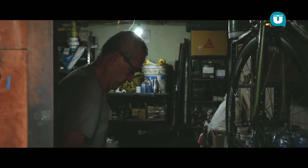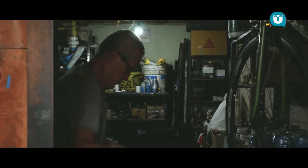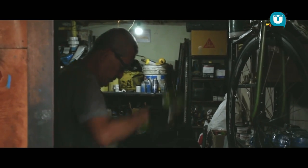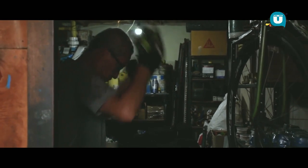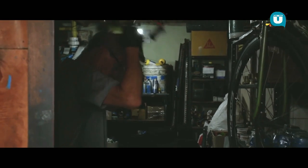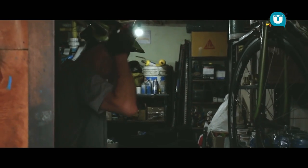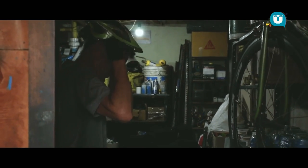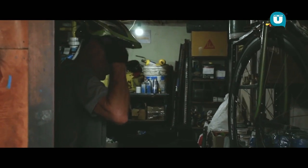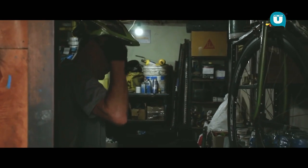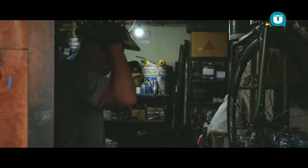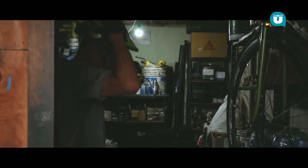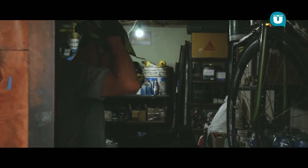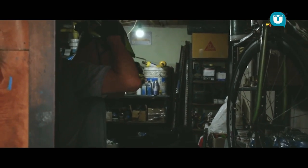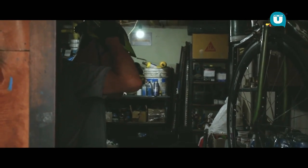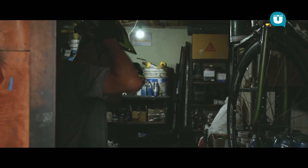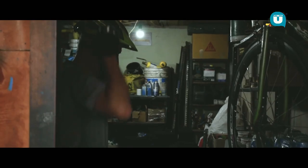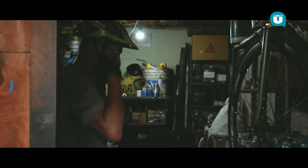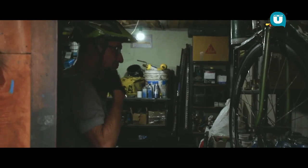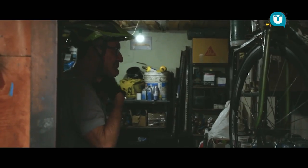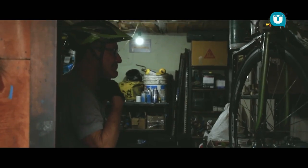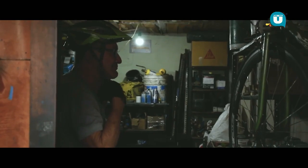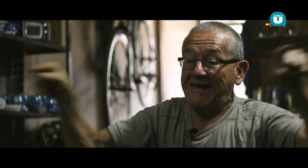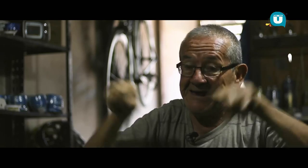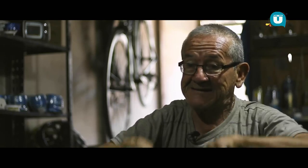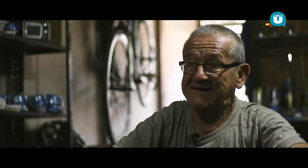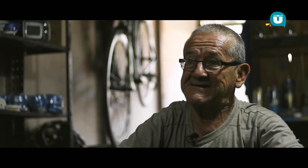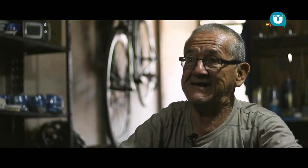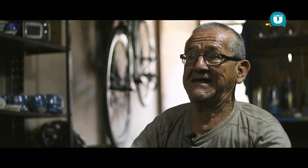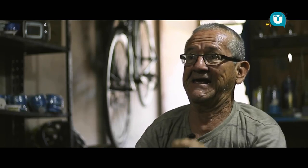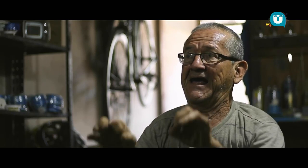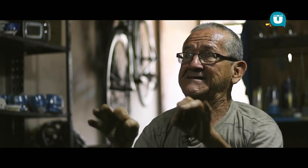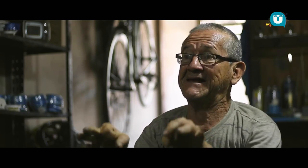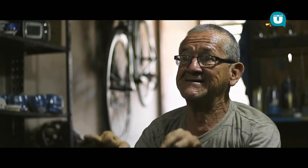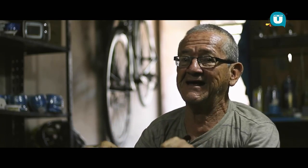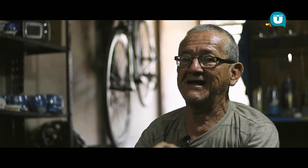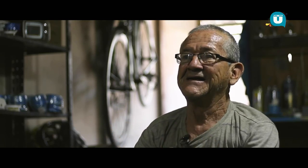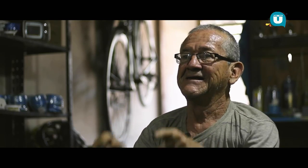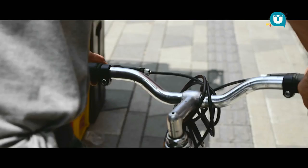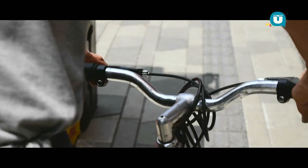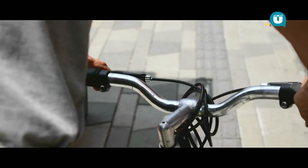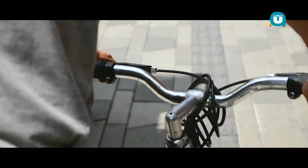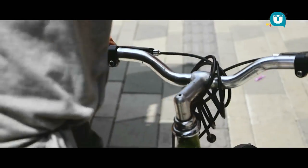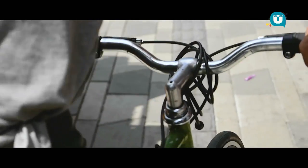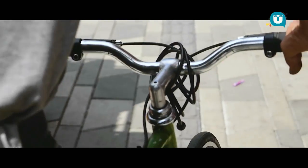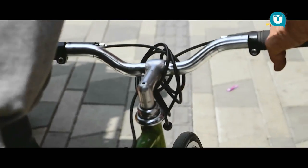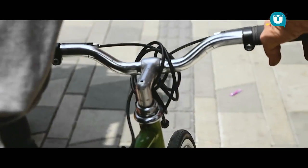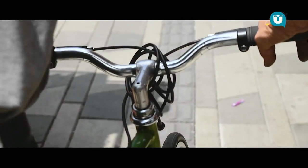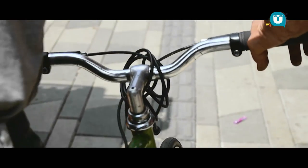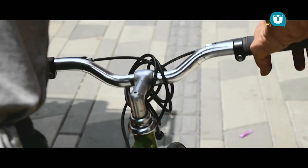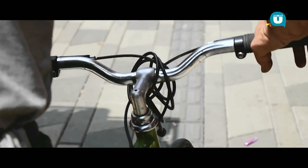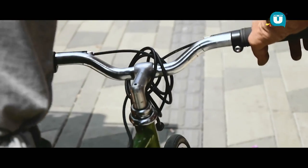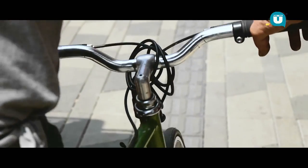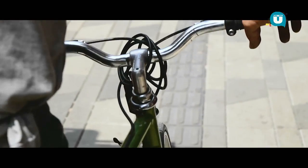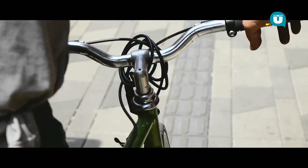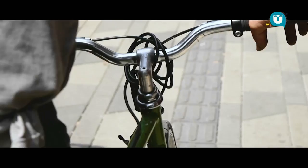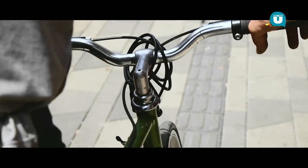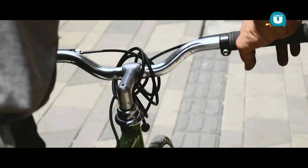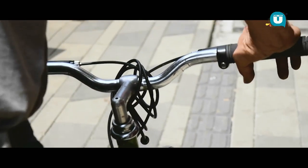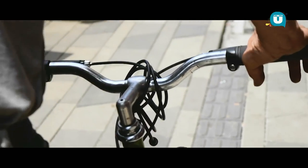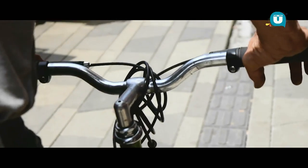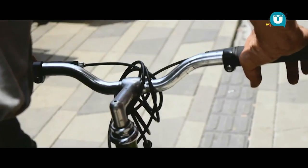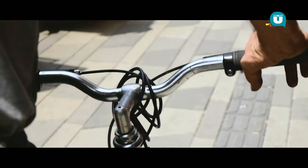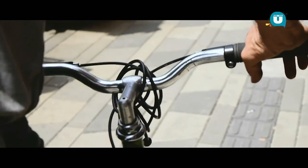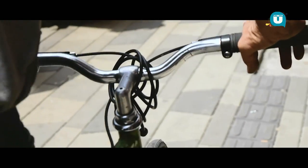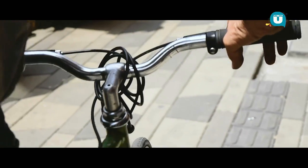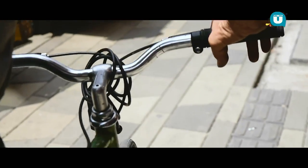mucho la narrativa del locutor. Esa es la esencia del ciclismo, el